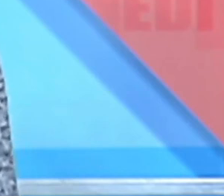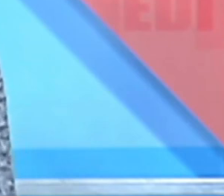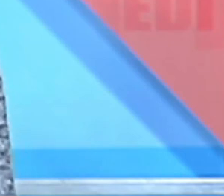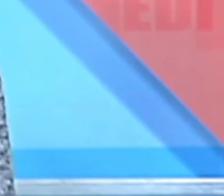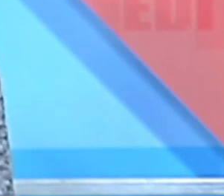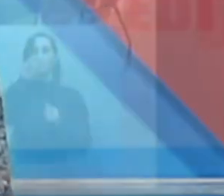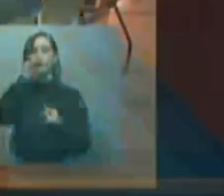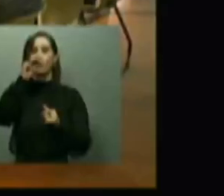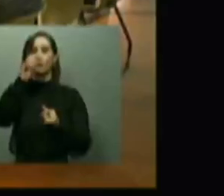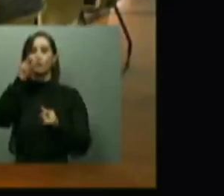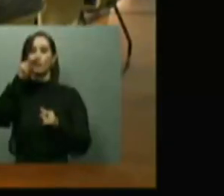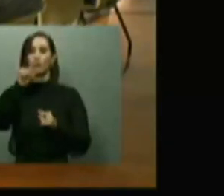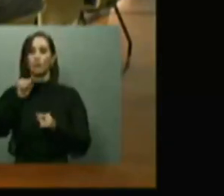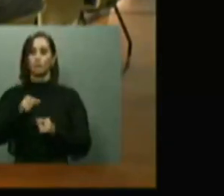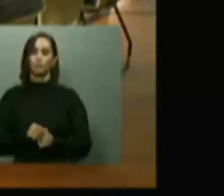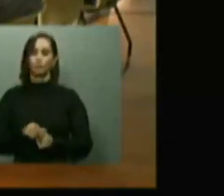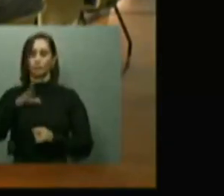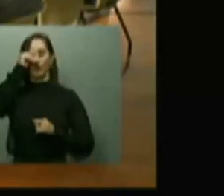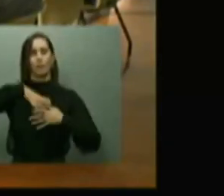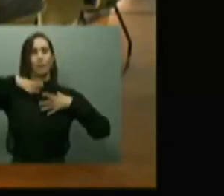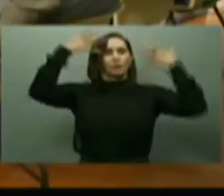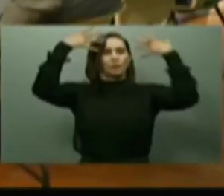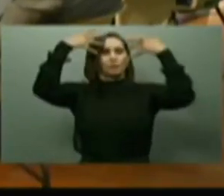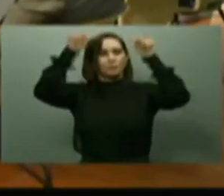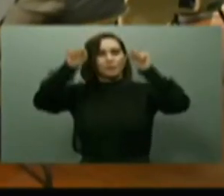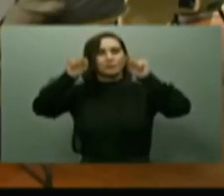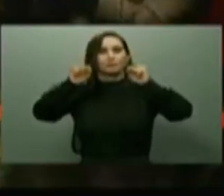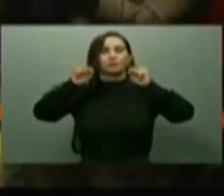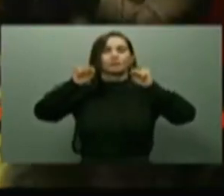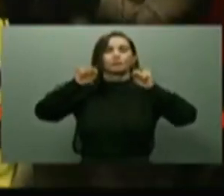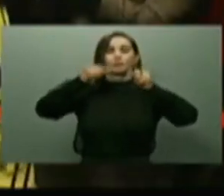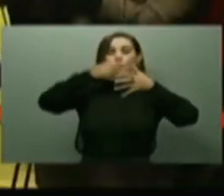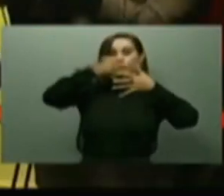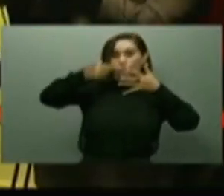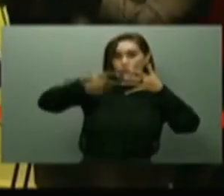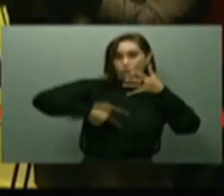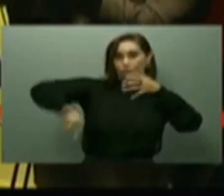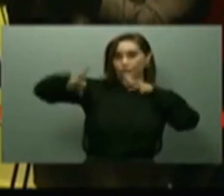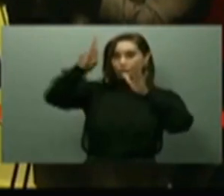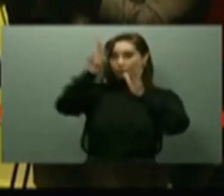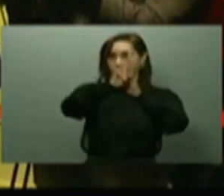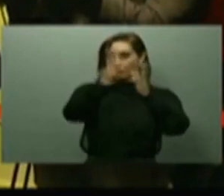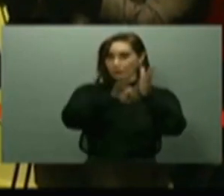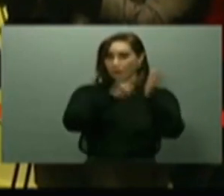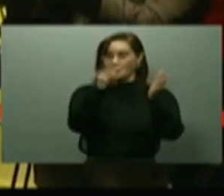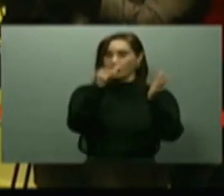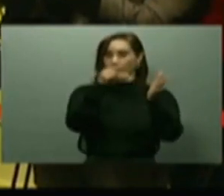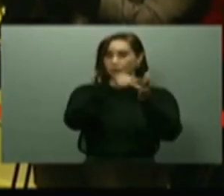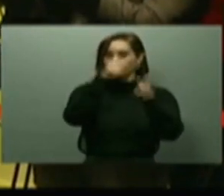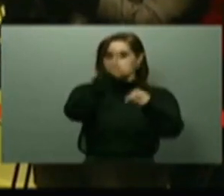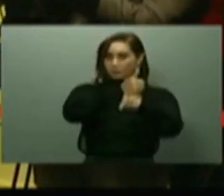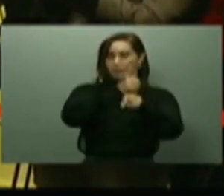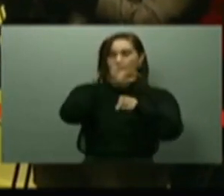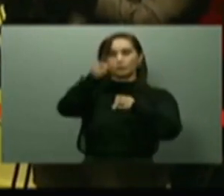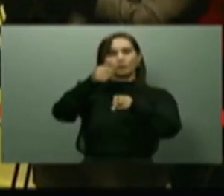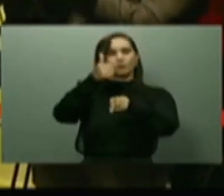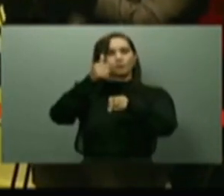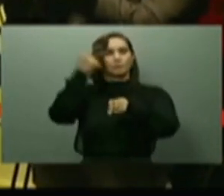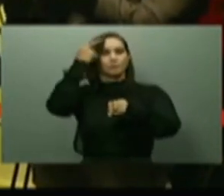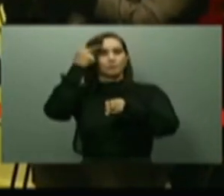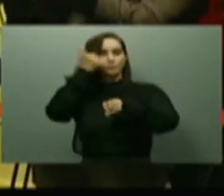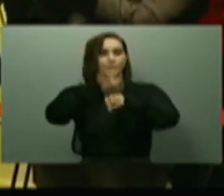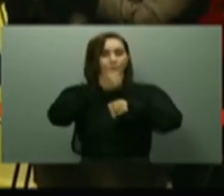verlo. Señor presidente, dentro de todas esas medidas que piensa aplicar